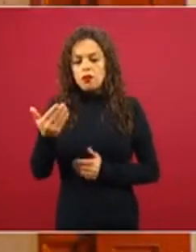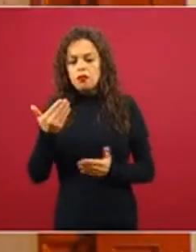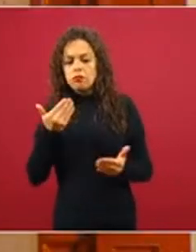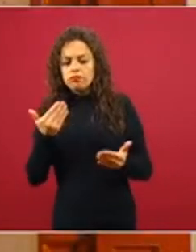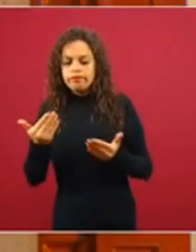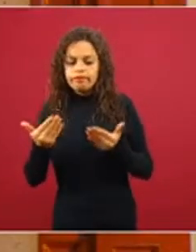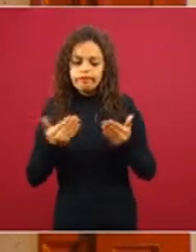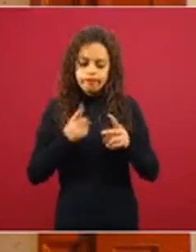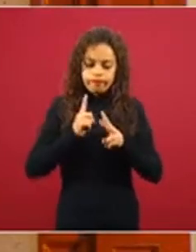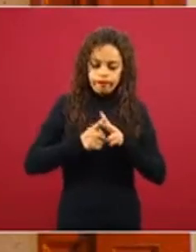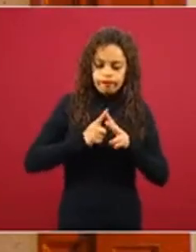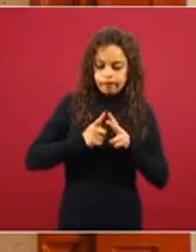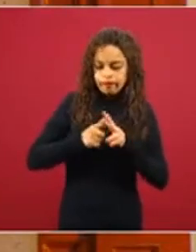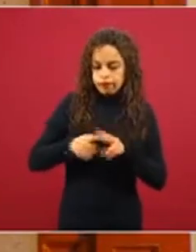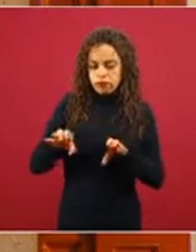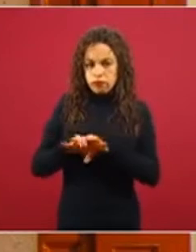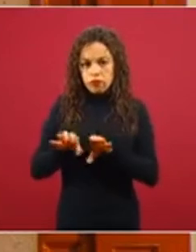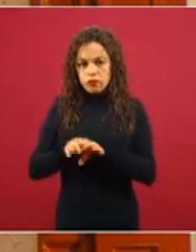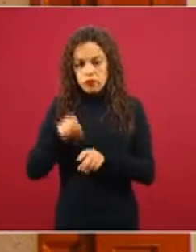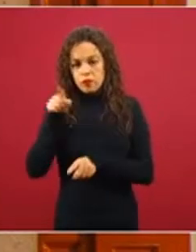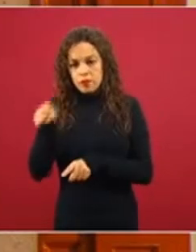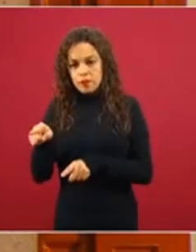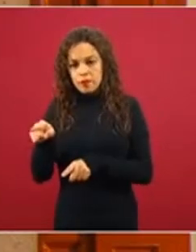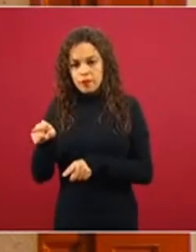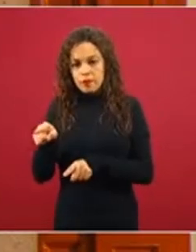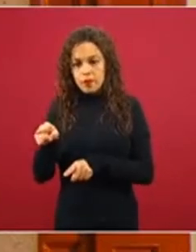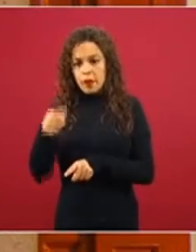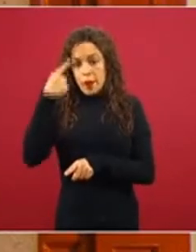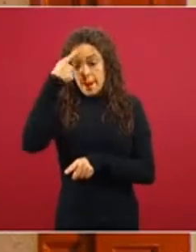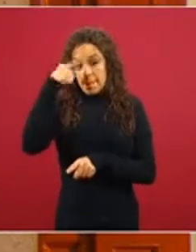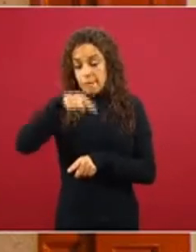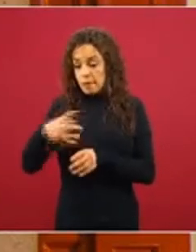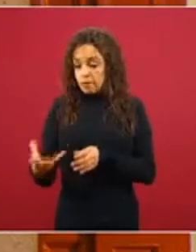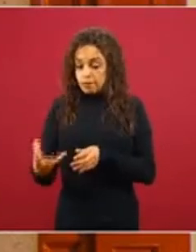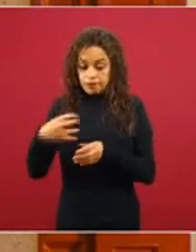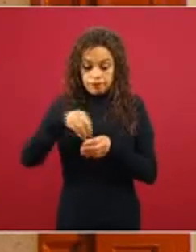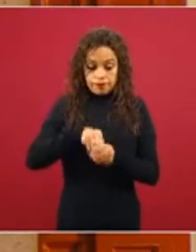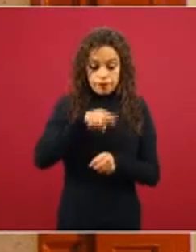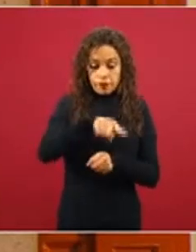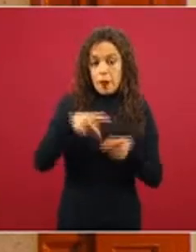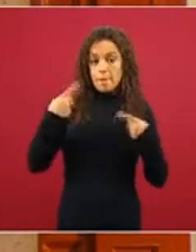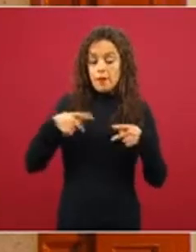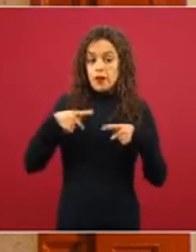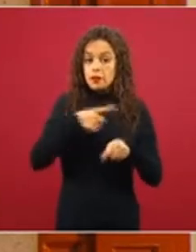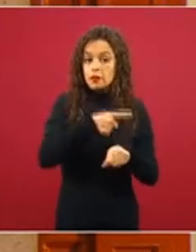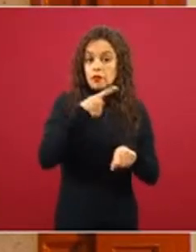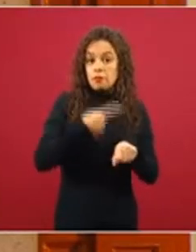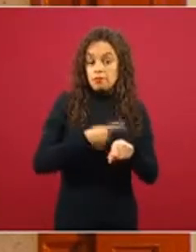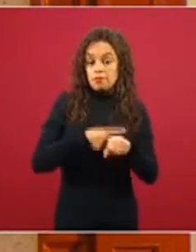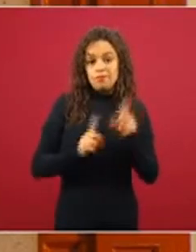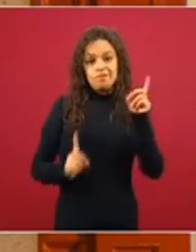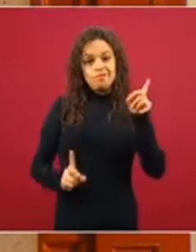tiene en su enfoque la inclusión de pacientes ambulatorios, entonces pretende en este grupo, es decir, en los